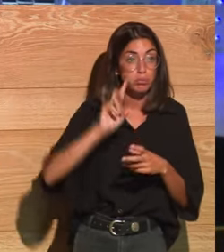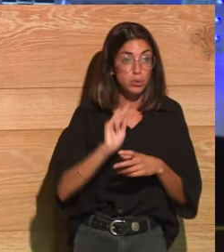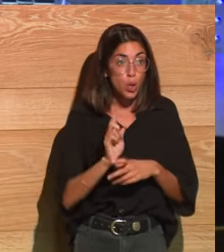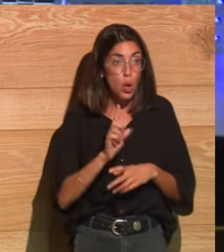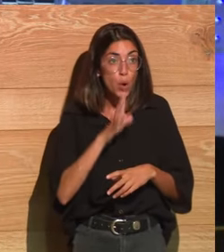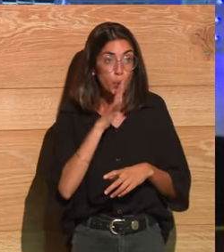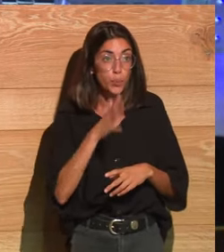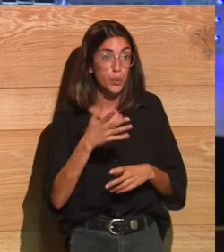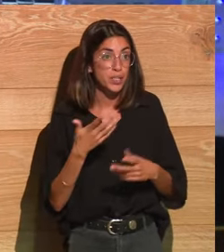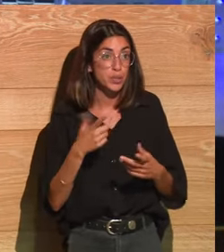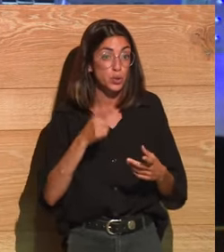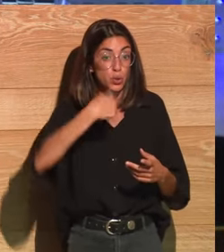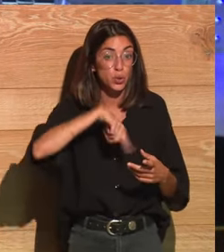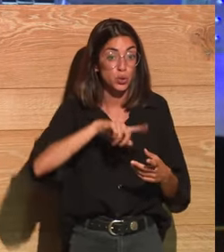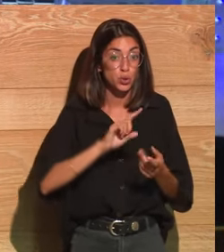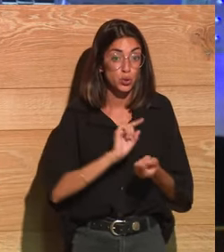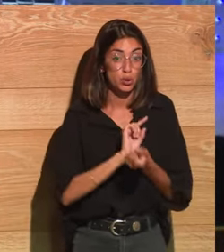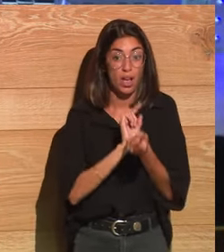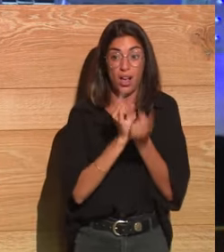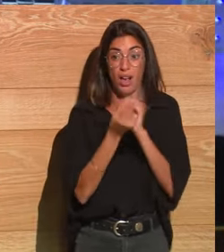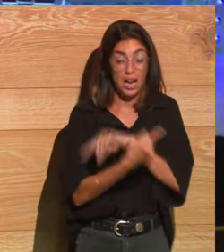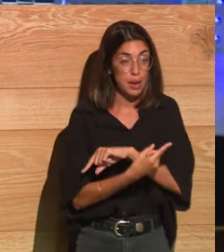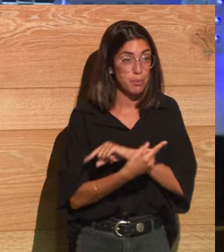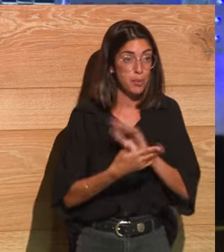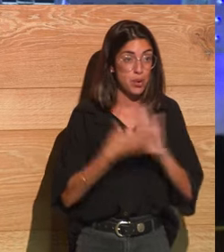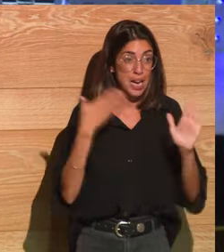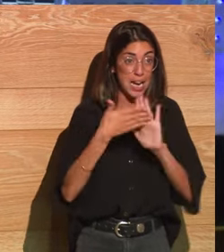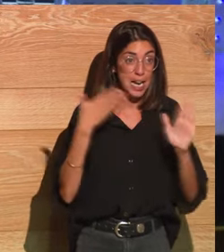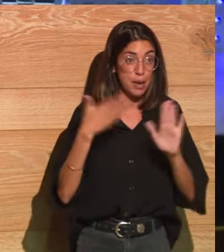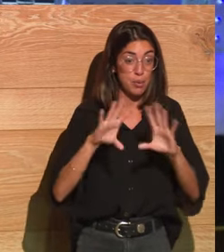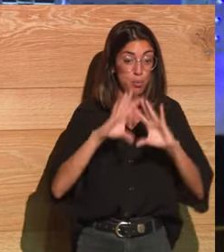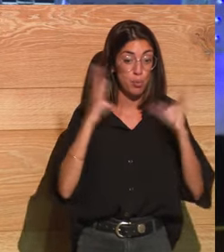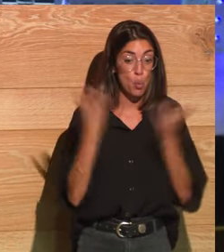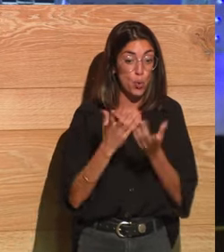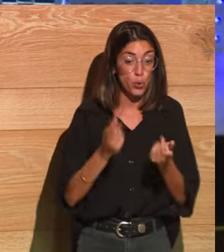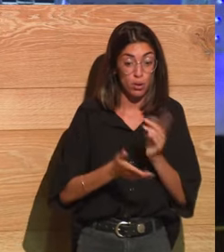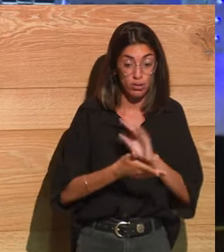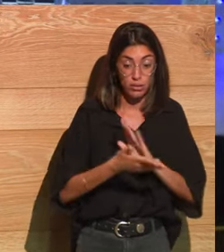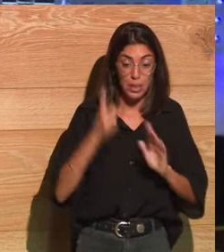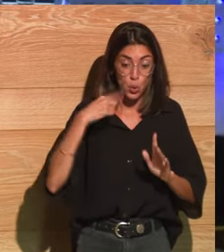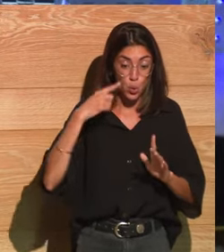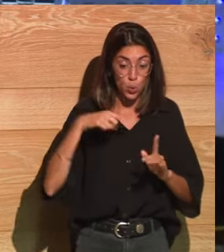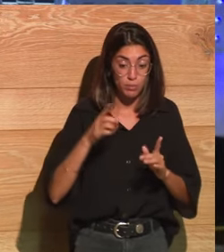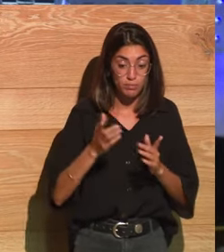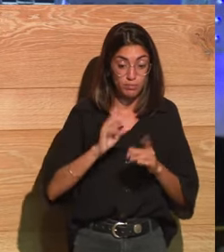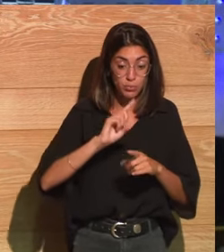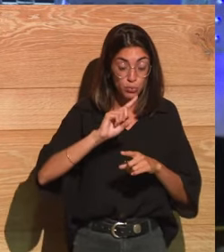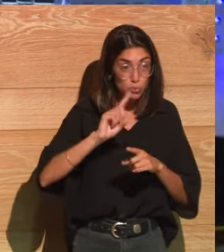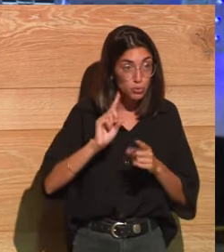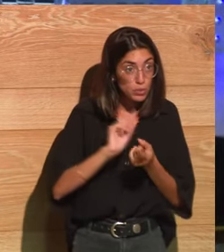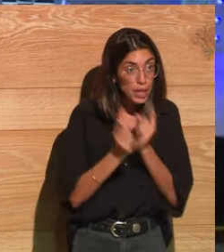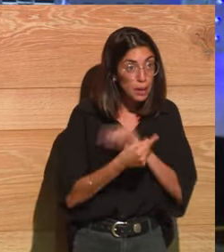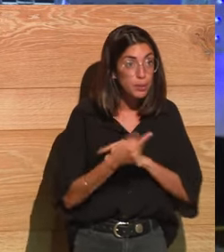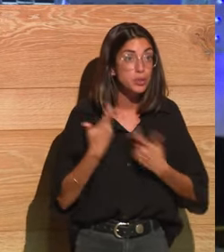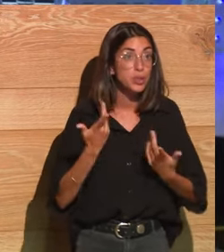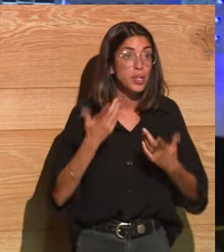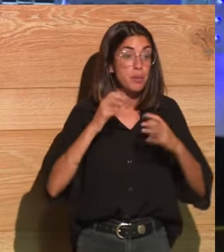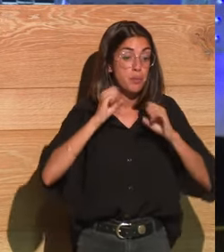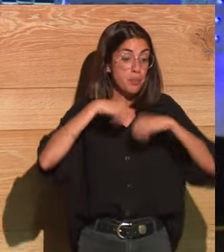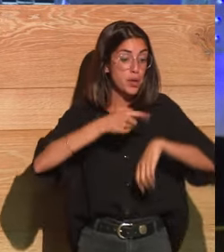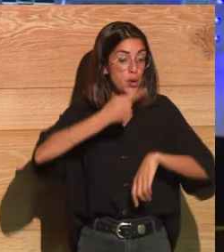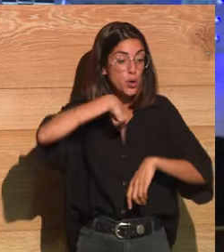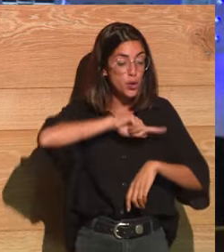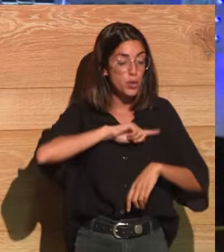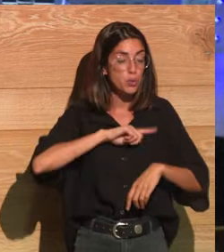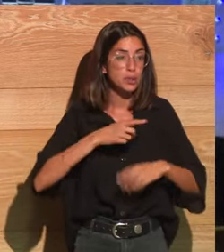muchísimas cosas. Hemos cambiado radicalmente a un ritmo muy rápido el mundo y nuestras rutinas, y nuestra biología va rezagada, ¿no? Y eso es un